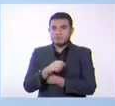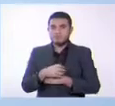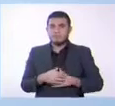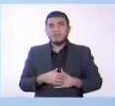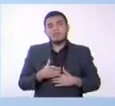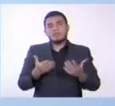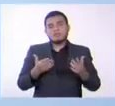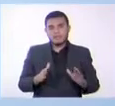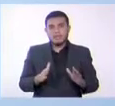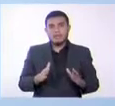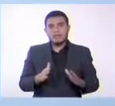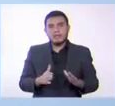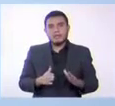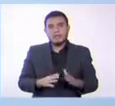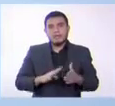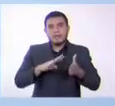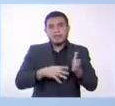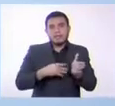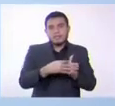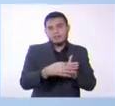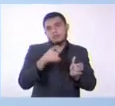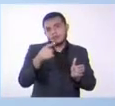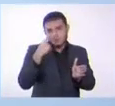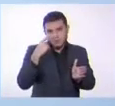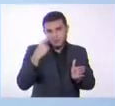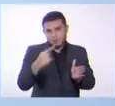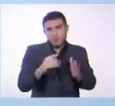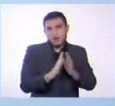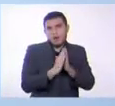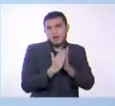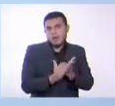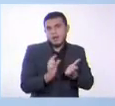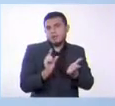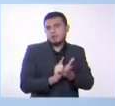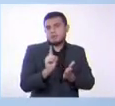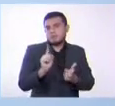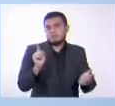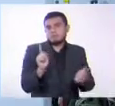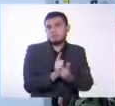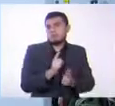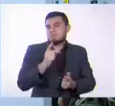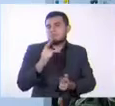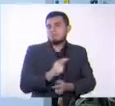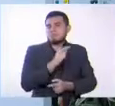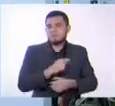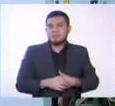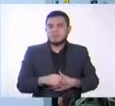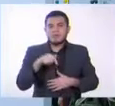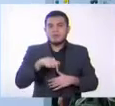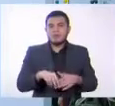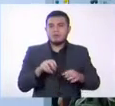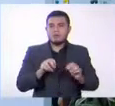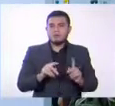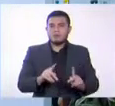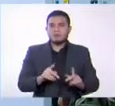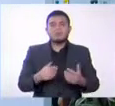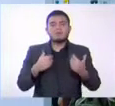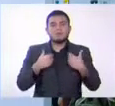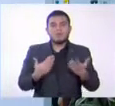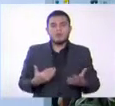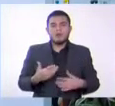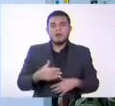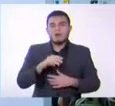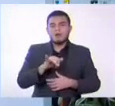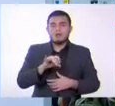se encuentran en tablas, si los buscas en los libros los vas a encontrar. En este caso tenemos al